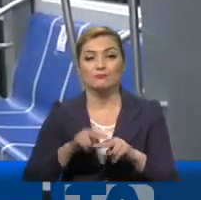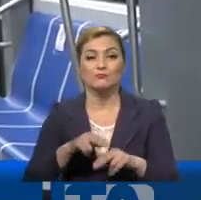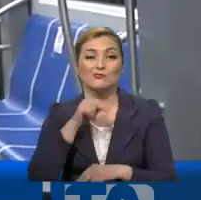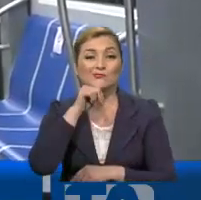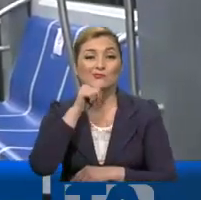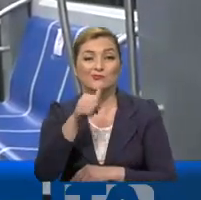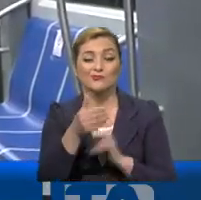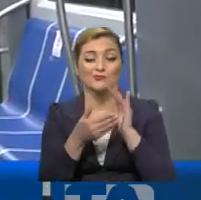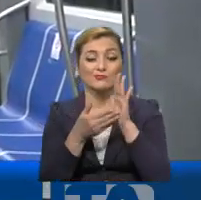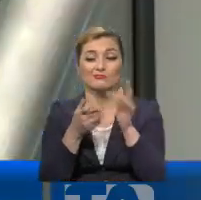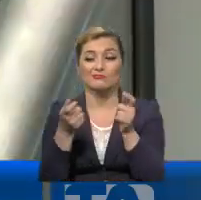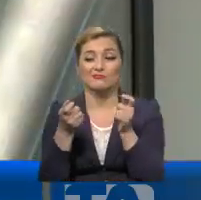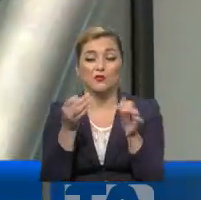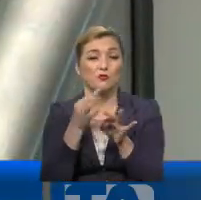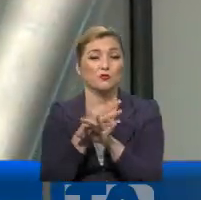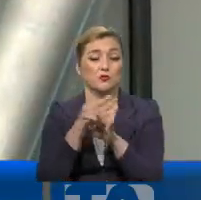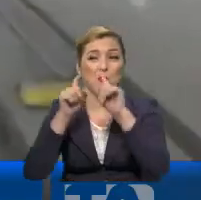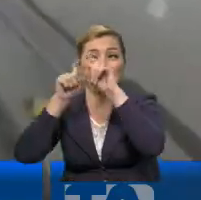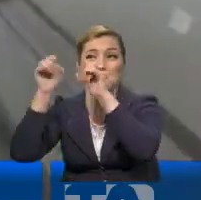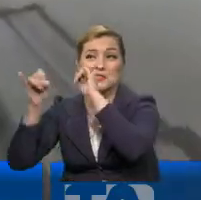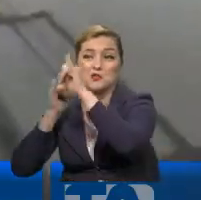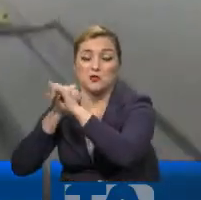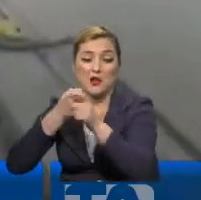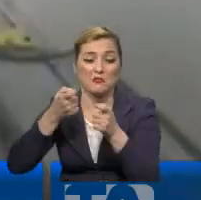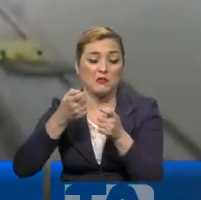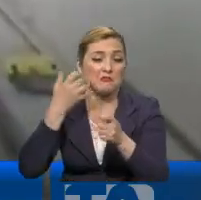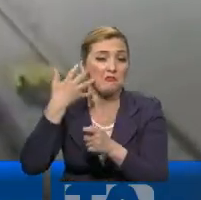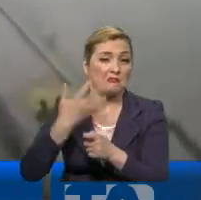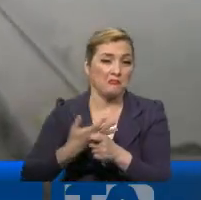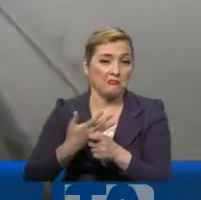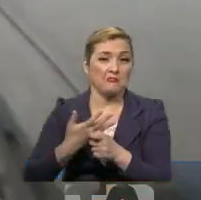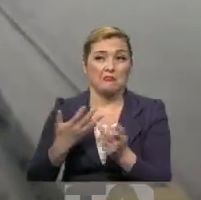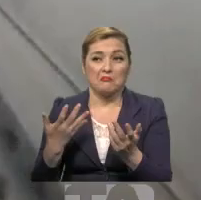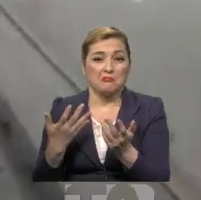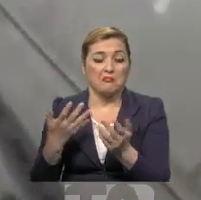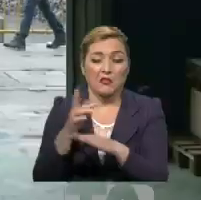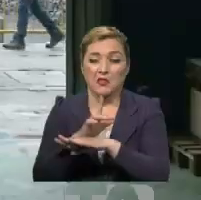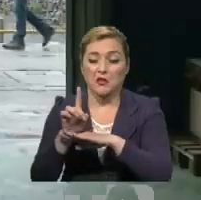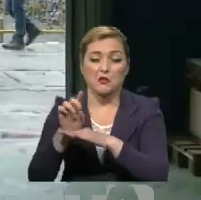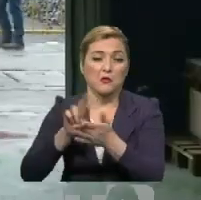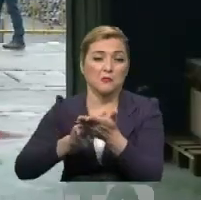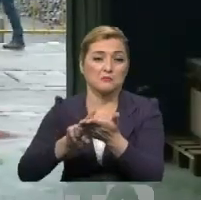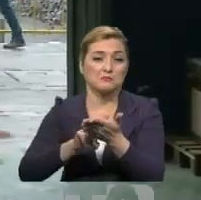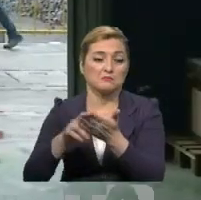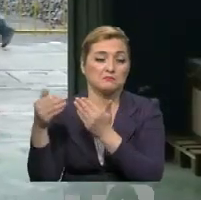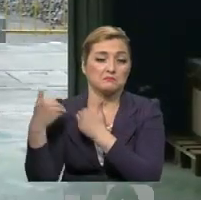tiene ni modelo de operación ni operador, ni tampoco hay fecha para que se reúna el directorio,